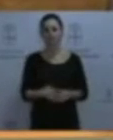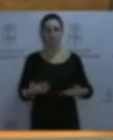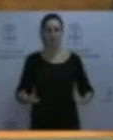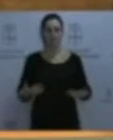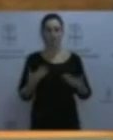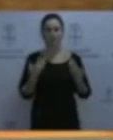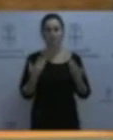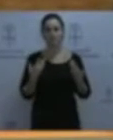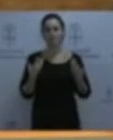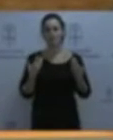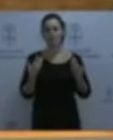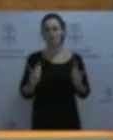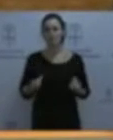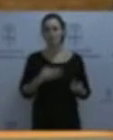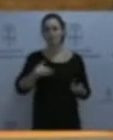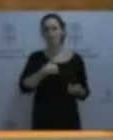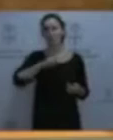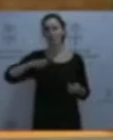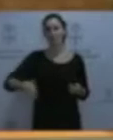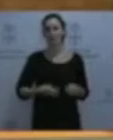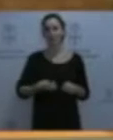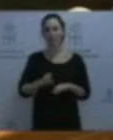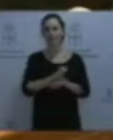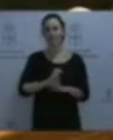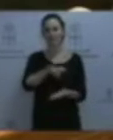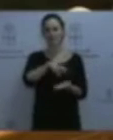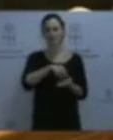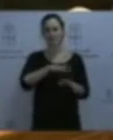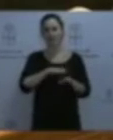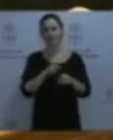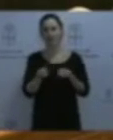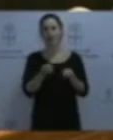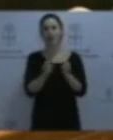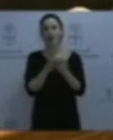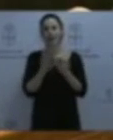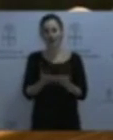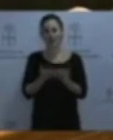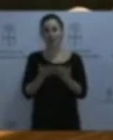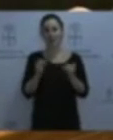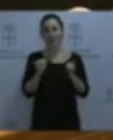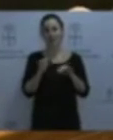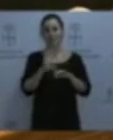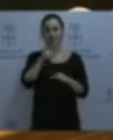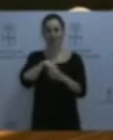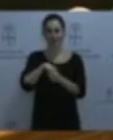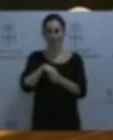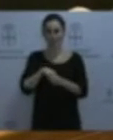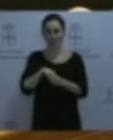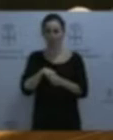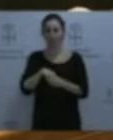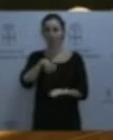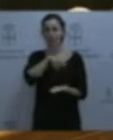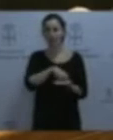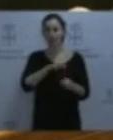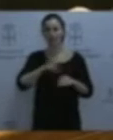En cuanto a la desacción de funciones de esta Consellería sobre la supervisión de la calidad de los libros de texto con los que se trabaja en los centros educativos y que la